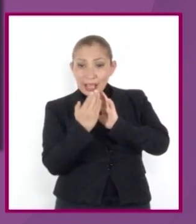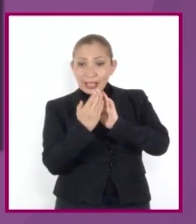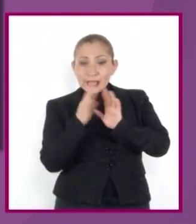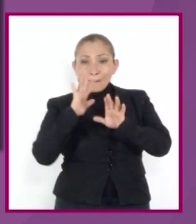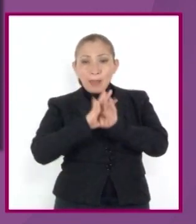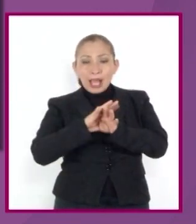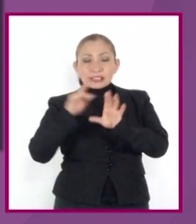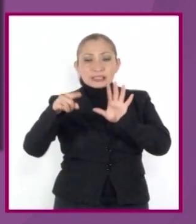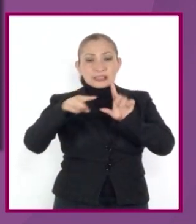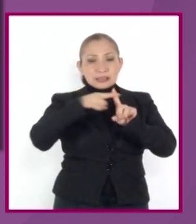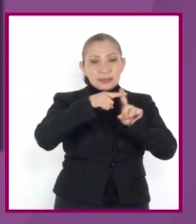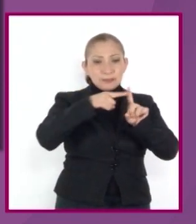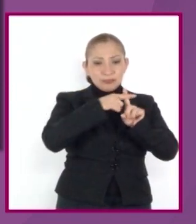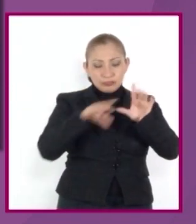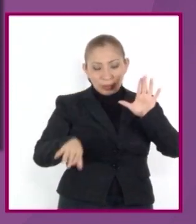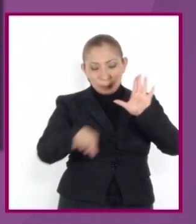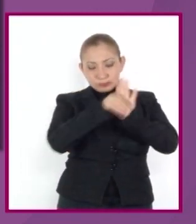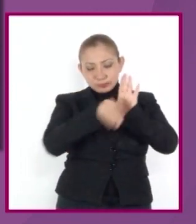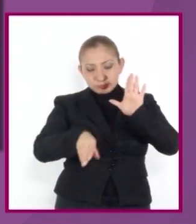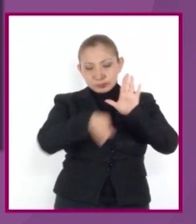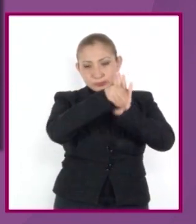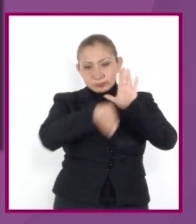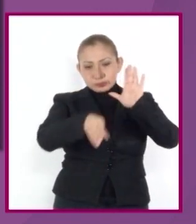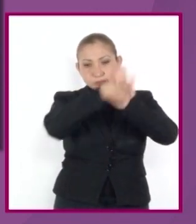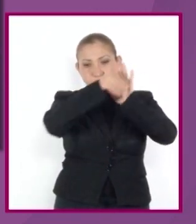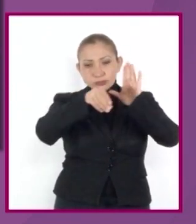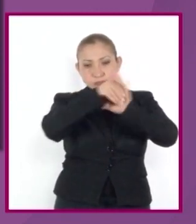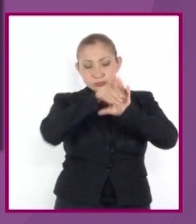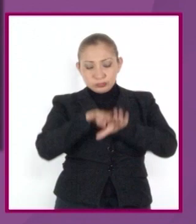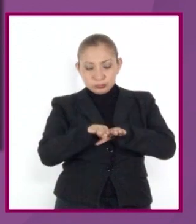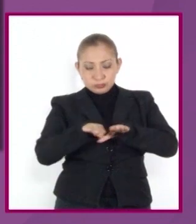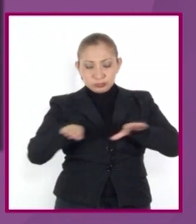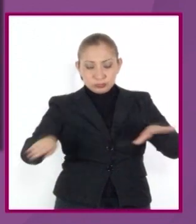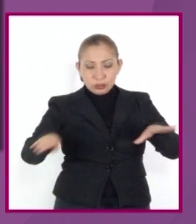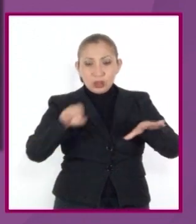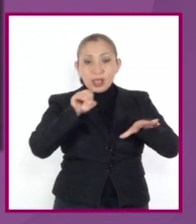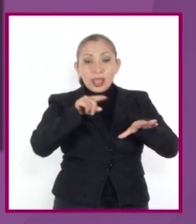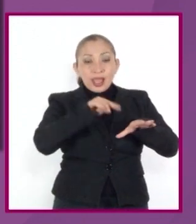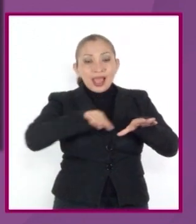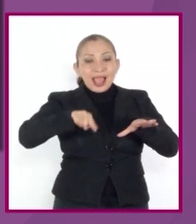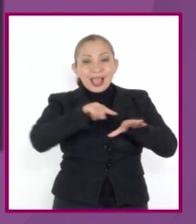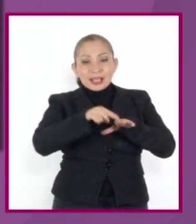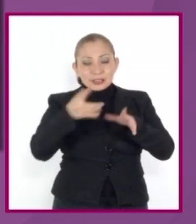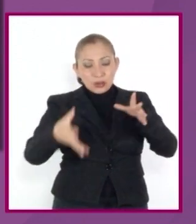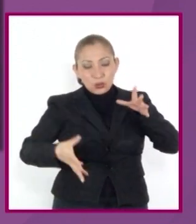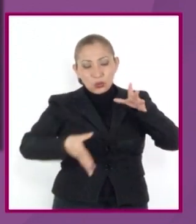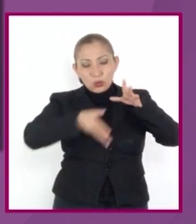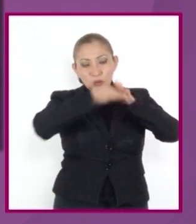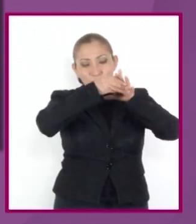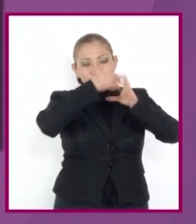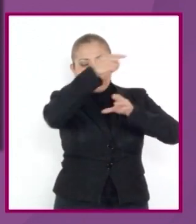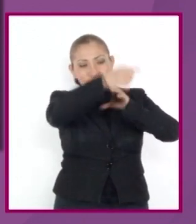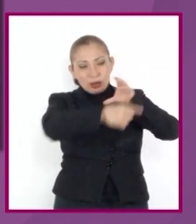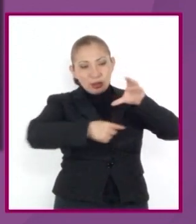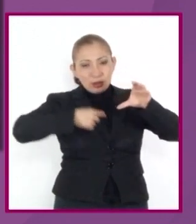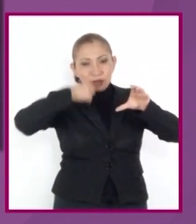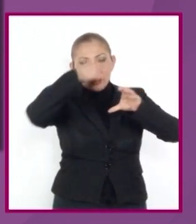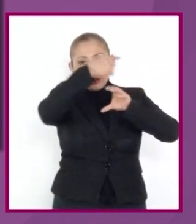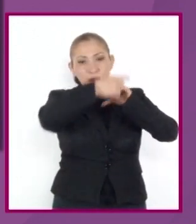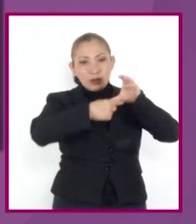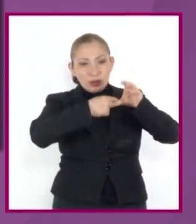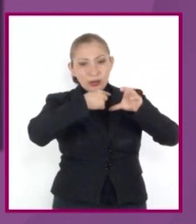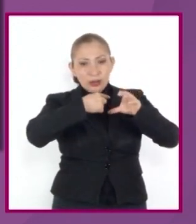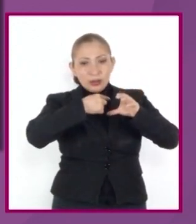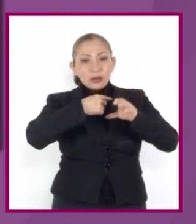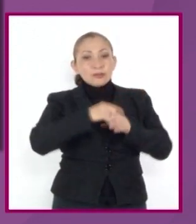más positivamente en el tambor OPC. El tóner en el tambor OPC entonces es transferido a la cinta o correo de transferencia